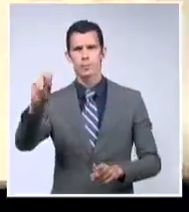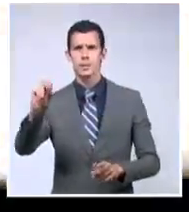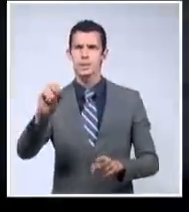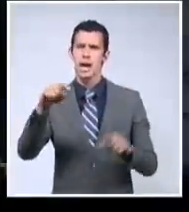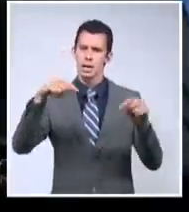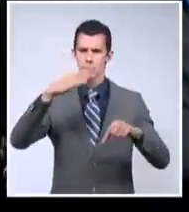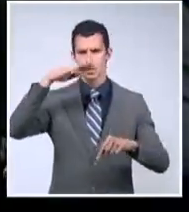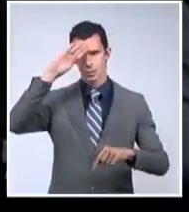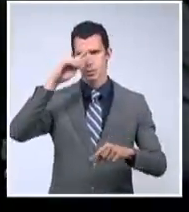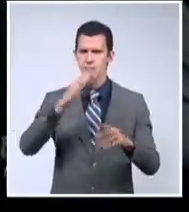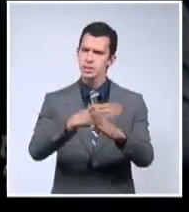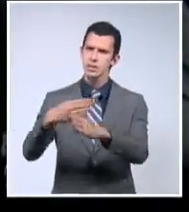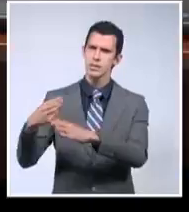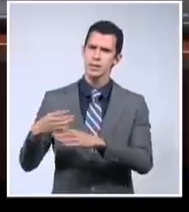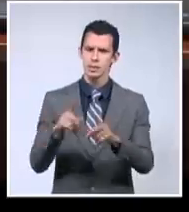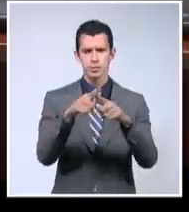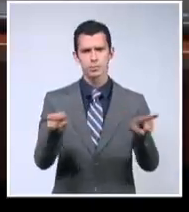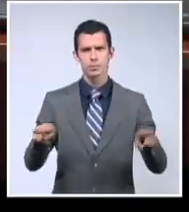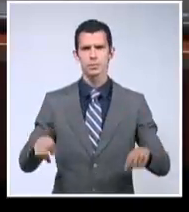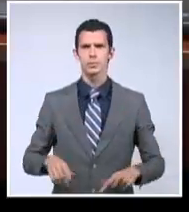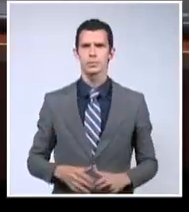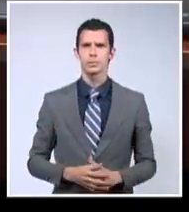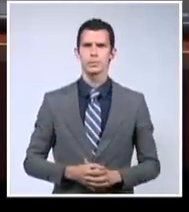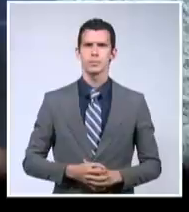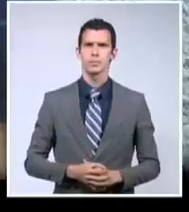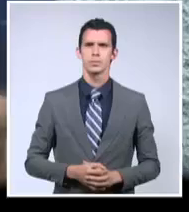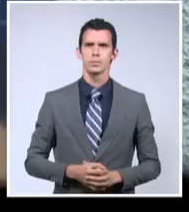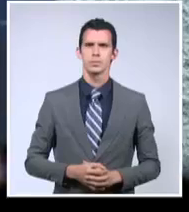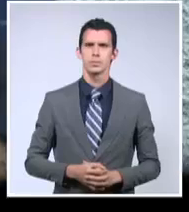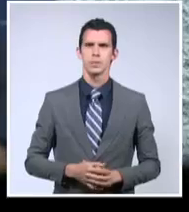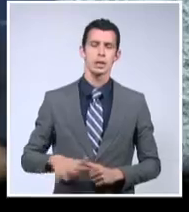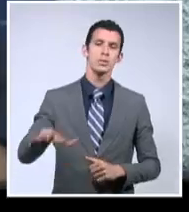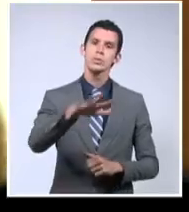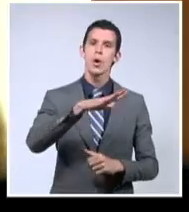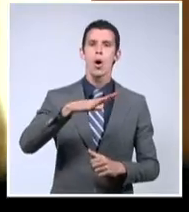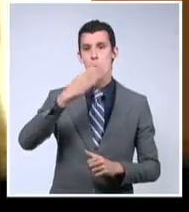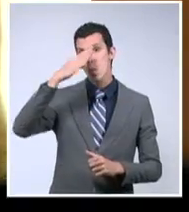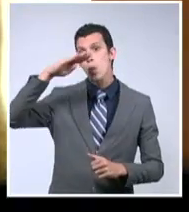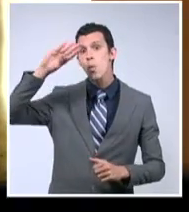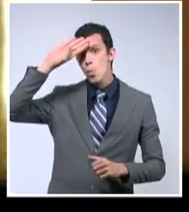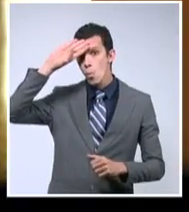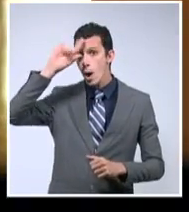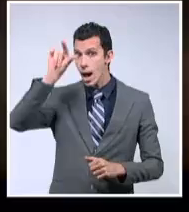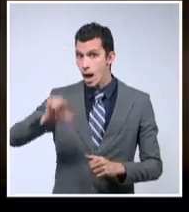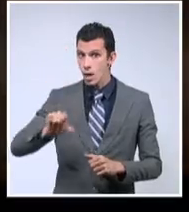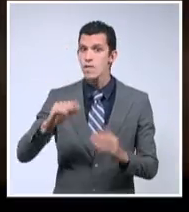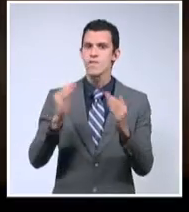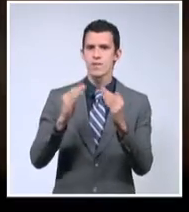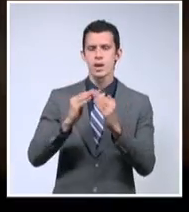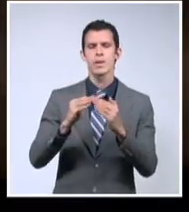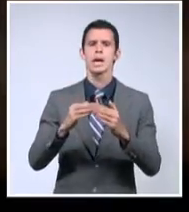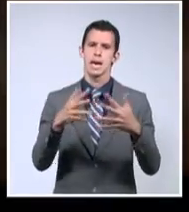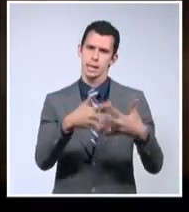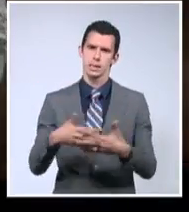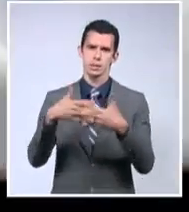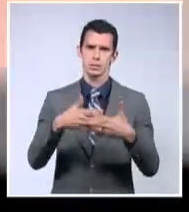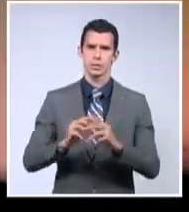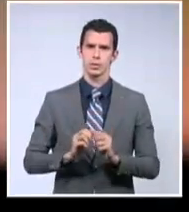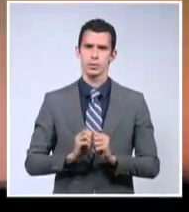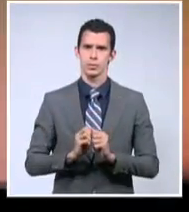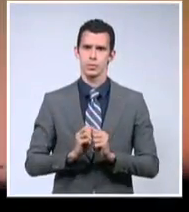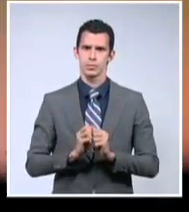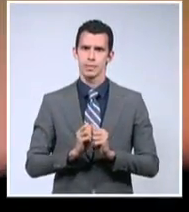nacional. Terroristas de origen cubano radicados en Estados Unidos utilizan a ciudadanos de la isla, en su mayoría